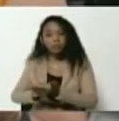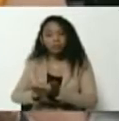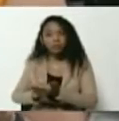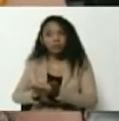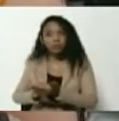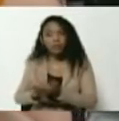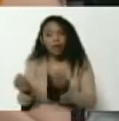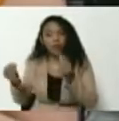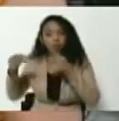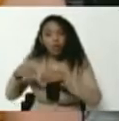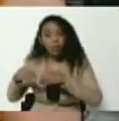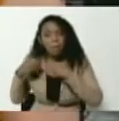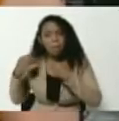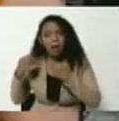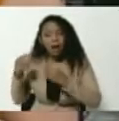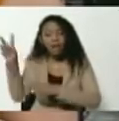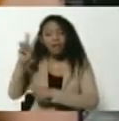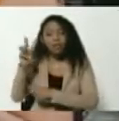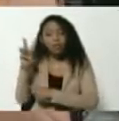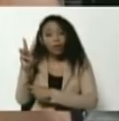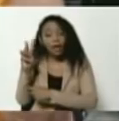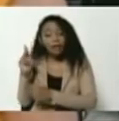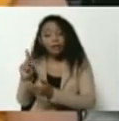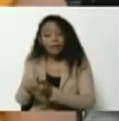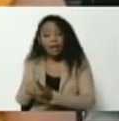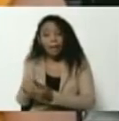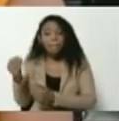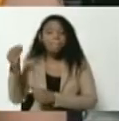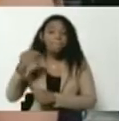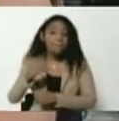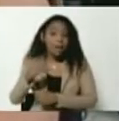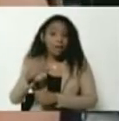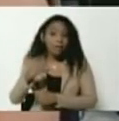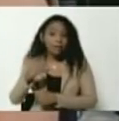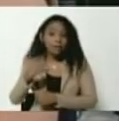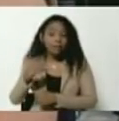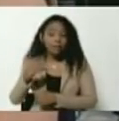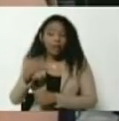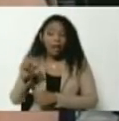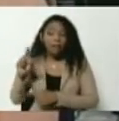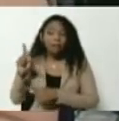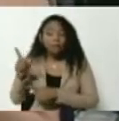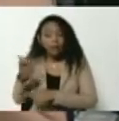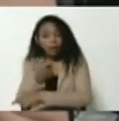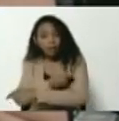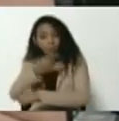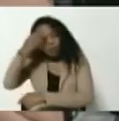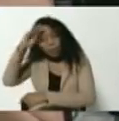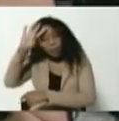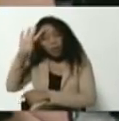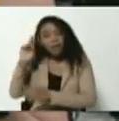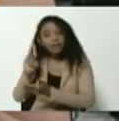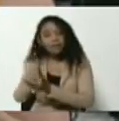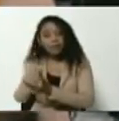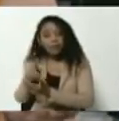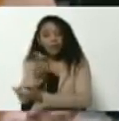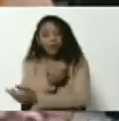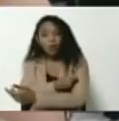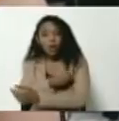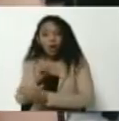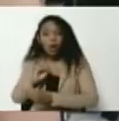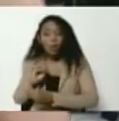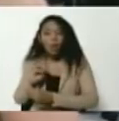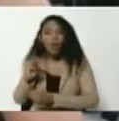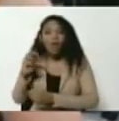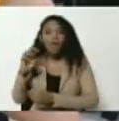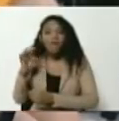de acuerdo para que a Venezuela lleguen, además de la Sputnik y de la vacuna cubana, lleguen vacunas como Pfizer